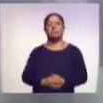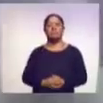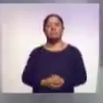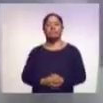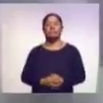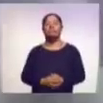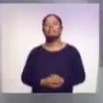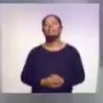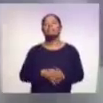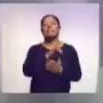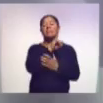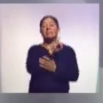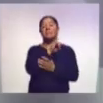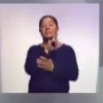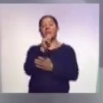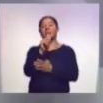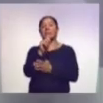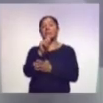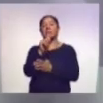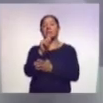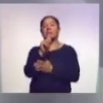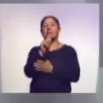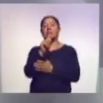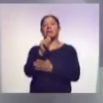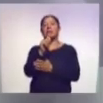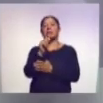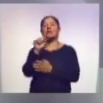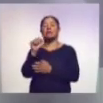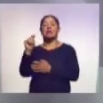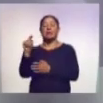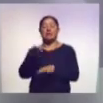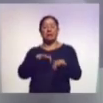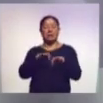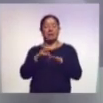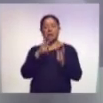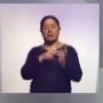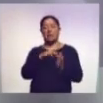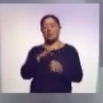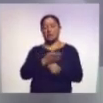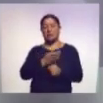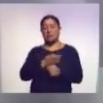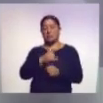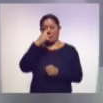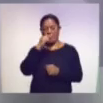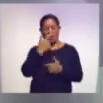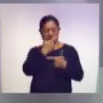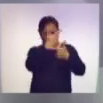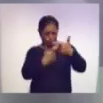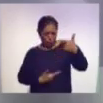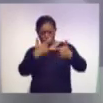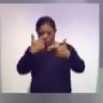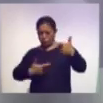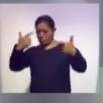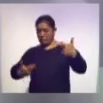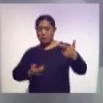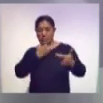Y el Instituto Tecnológico Superior de Tlaxco trabajó este 2019 para fortalecer sus programas académicos y así ser